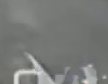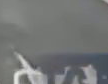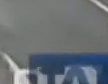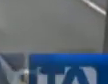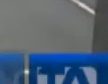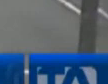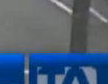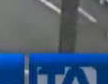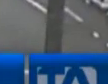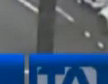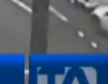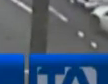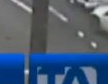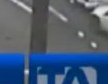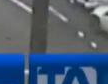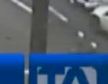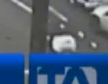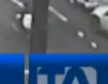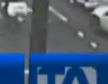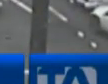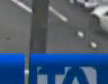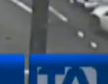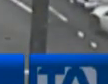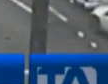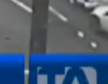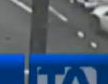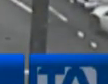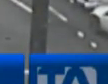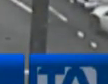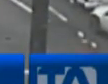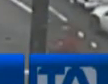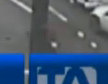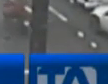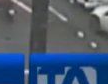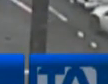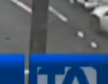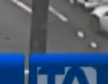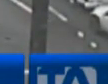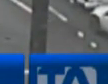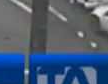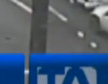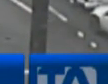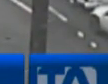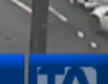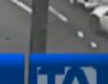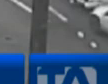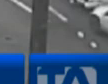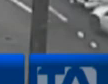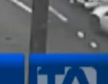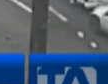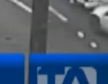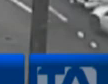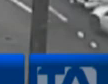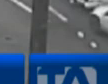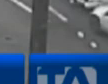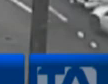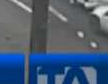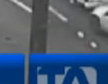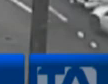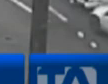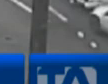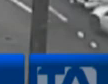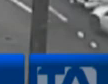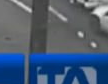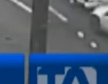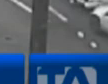acompañarnos. Iniciamos el noticiero de la comunidad con una imagen en vivo de la Avenida Gran Colombia en el centro histórico de la ciudad capital. Quito luce